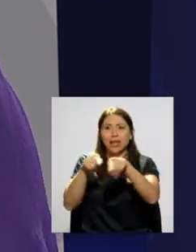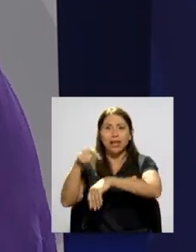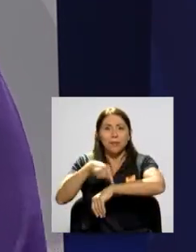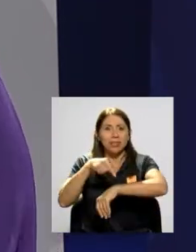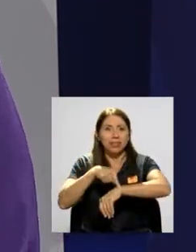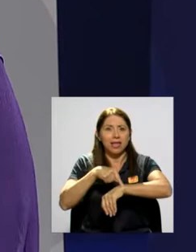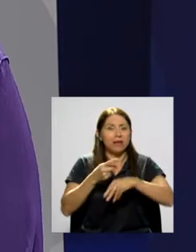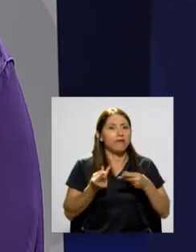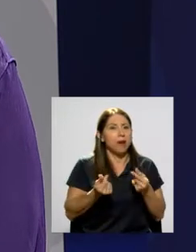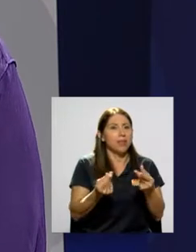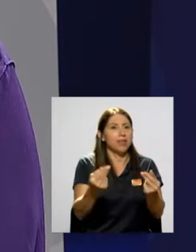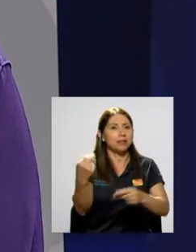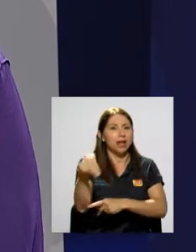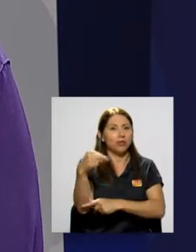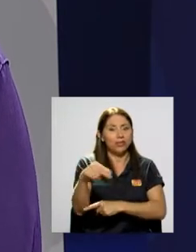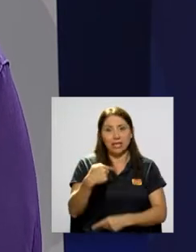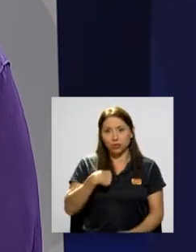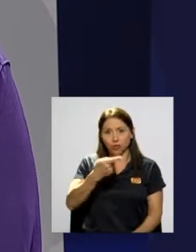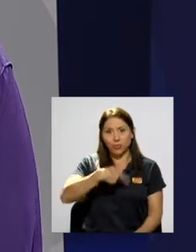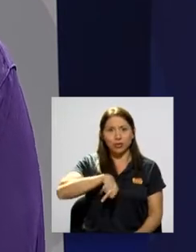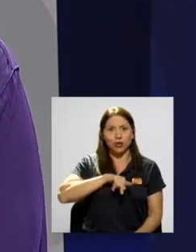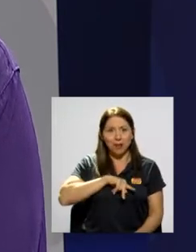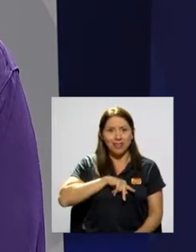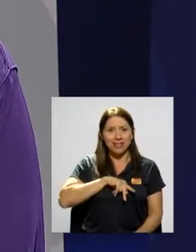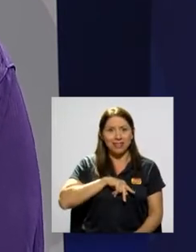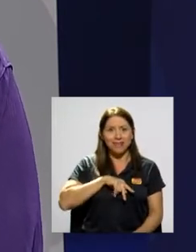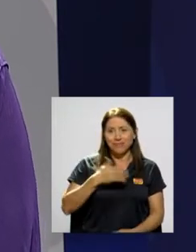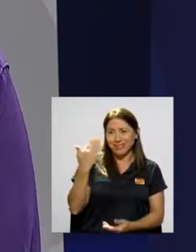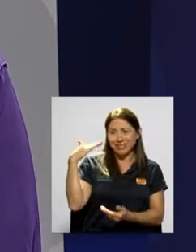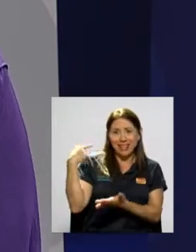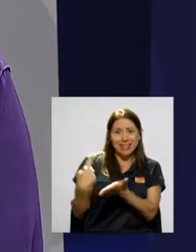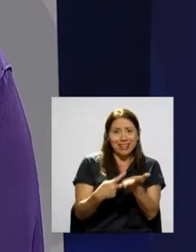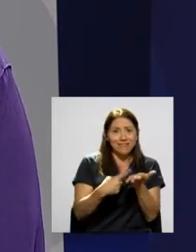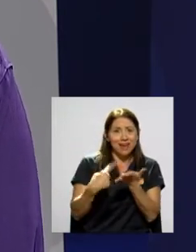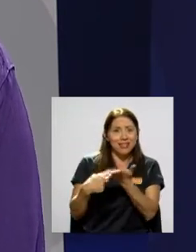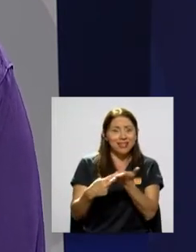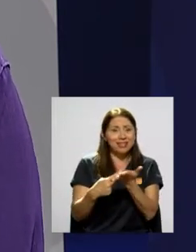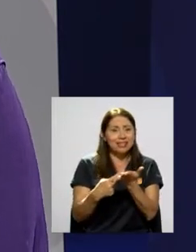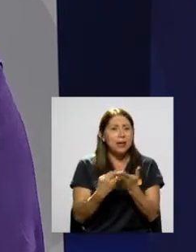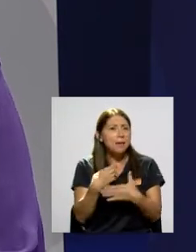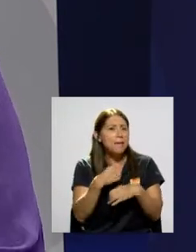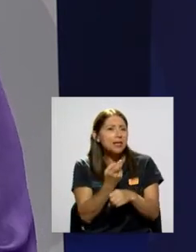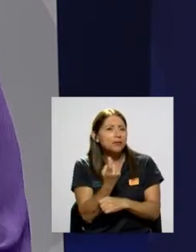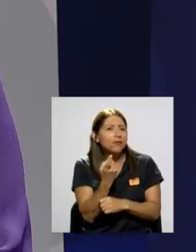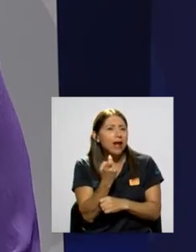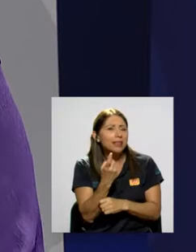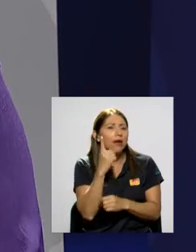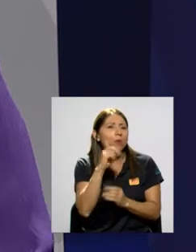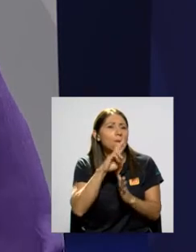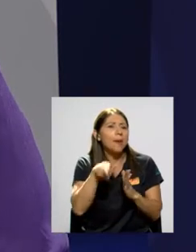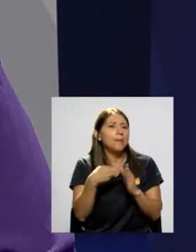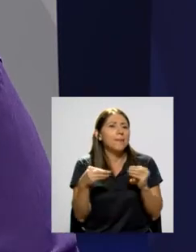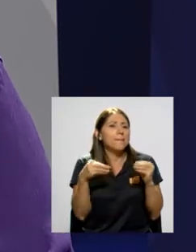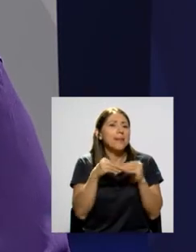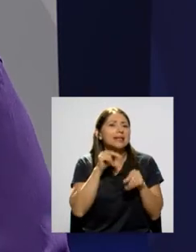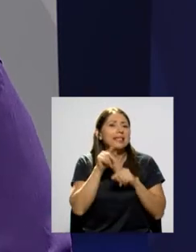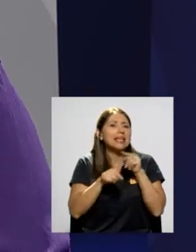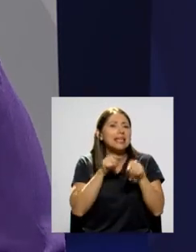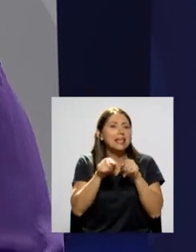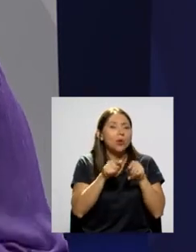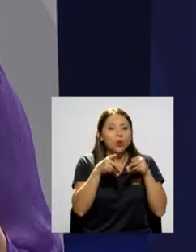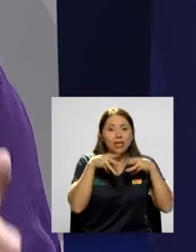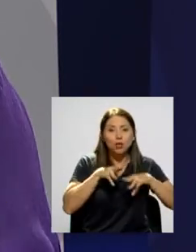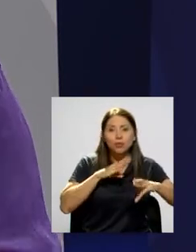las noticias. Yo personalmente en los debates extrañé un papel más crítico de los medios en confrontar a esos candidatos